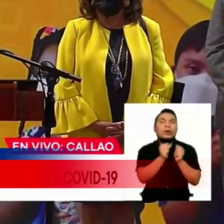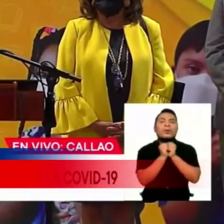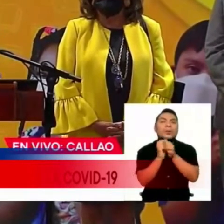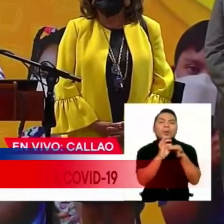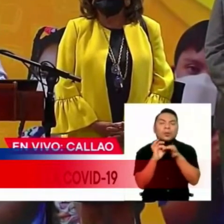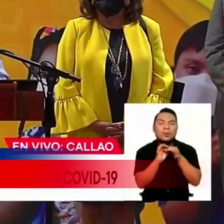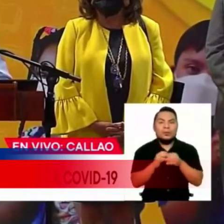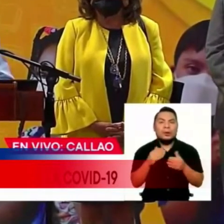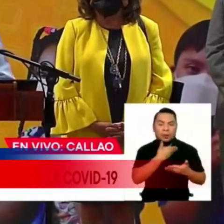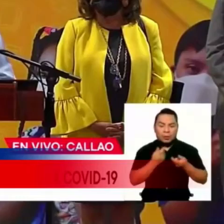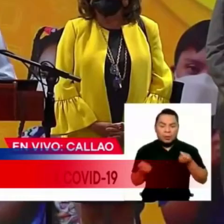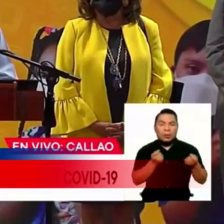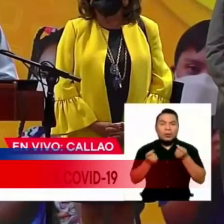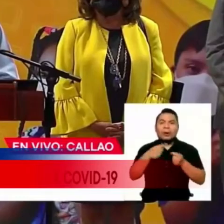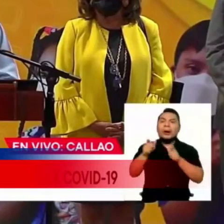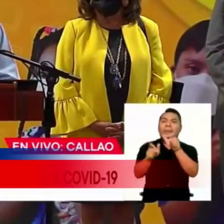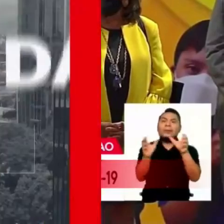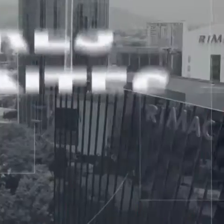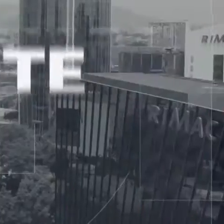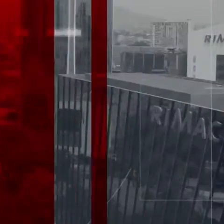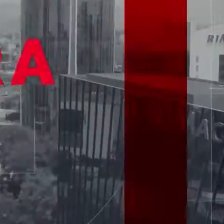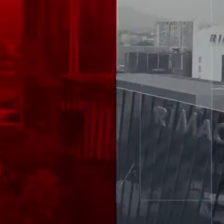junto el gobierno a la ciudadanía.